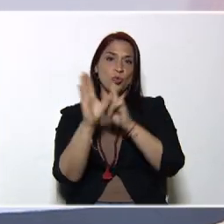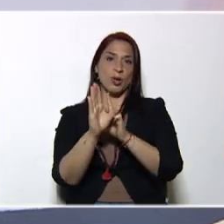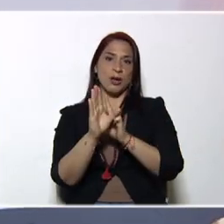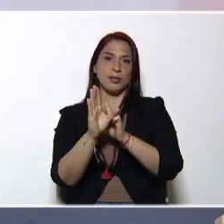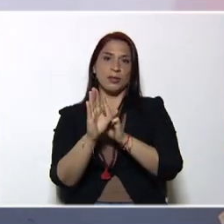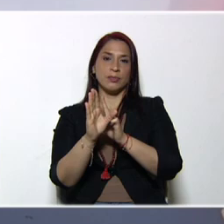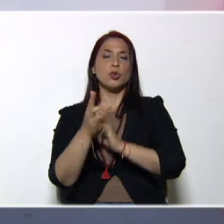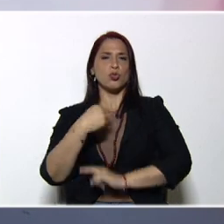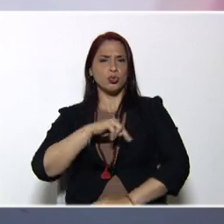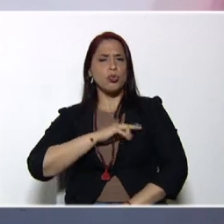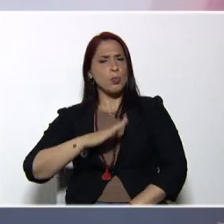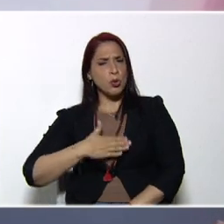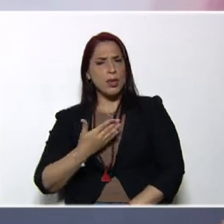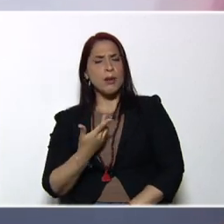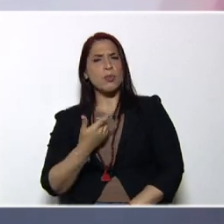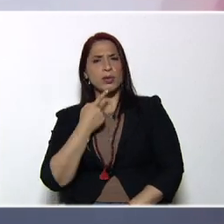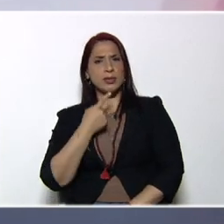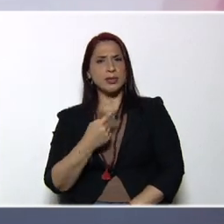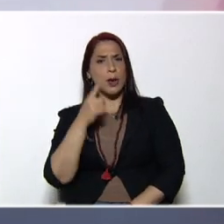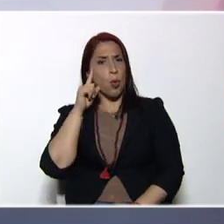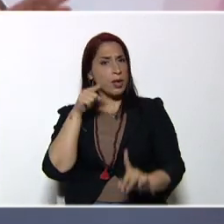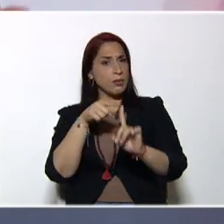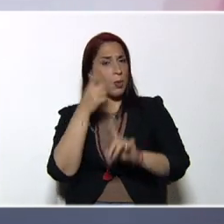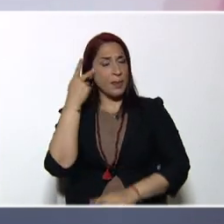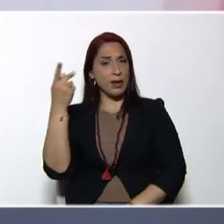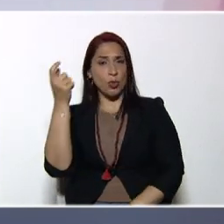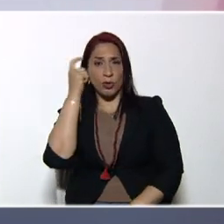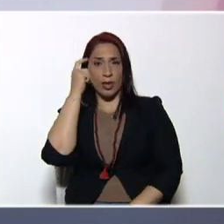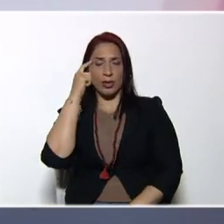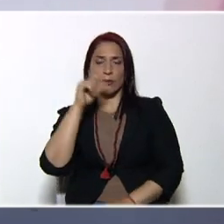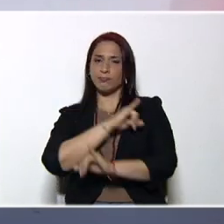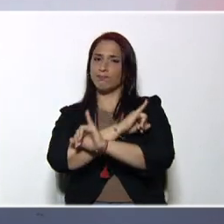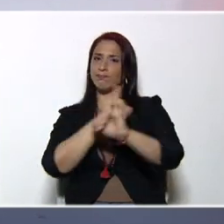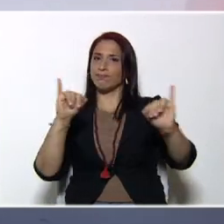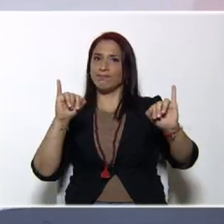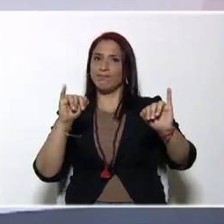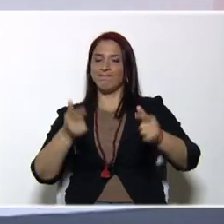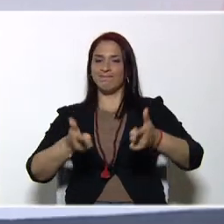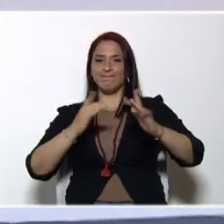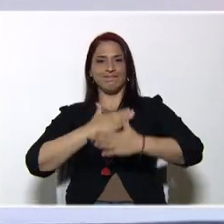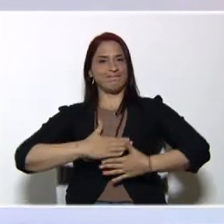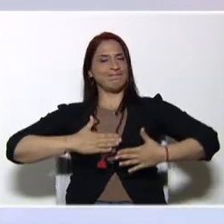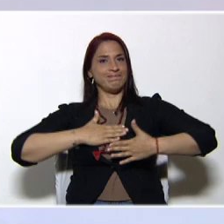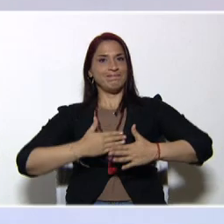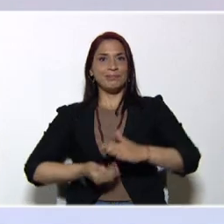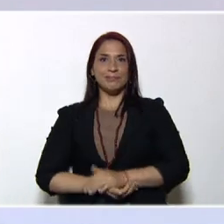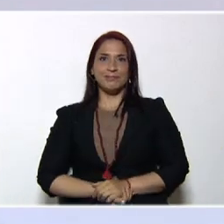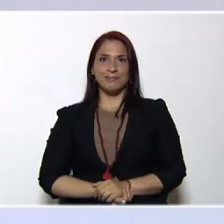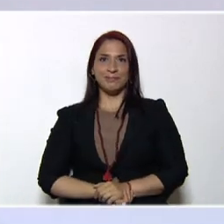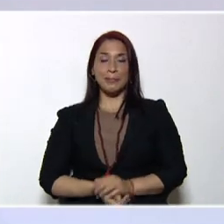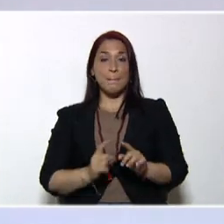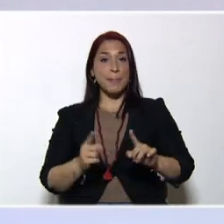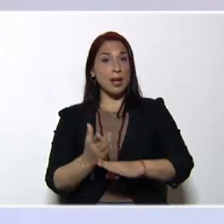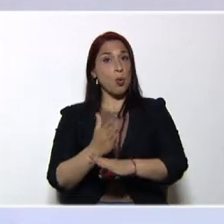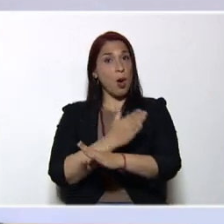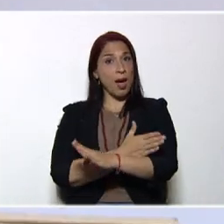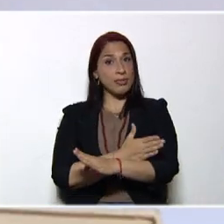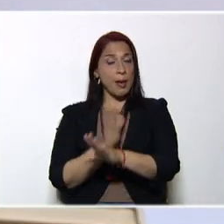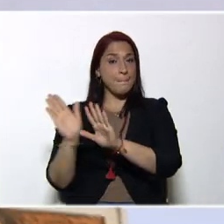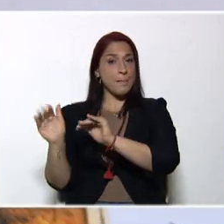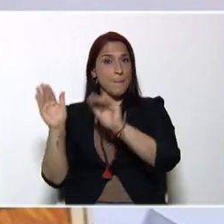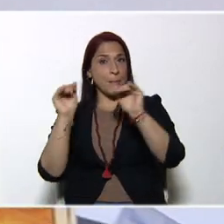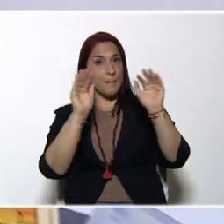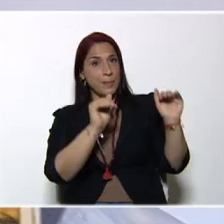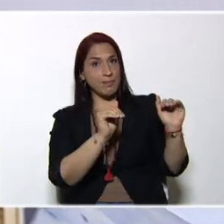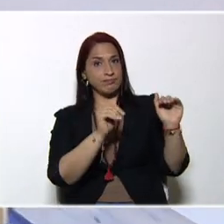por eso podemos decir que los objetivos pedagógicos del día fueron cumplidos satisfactoriamente. Pero antes de